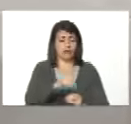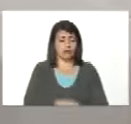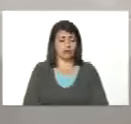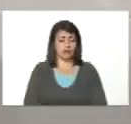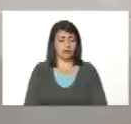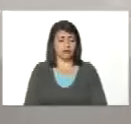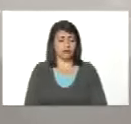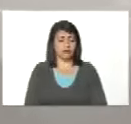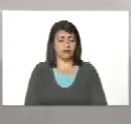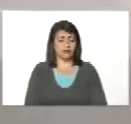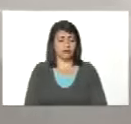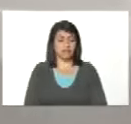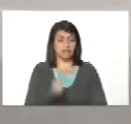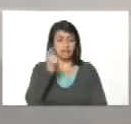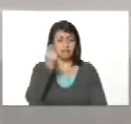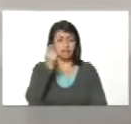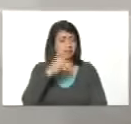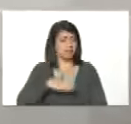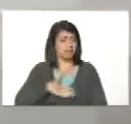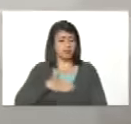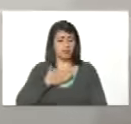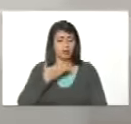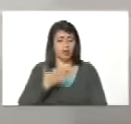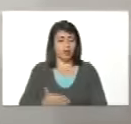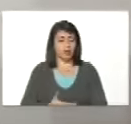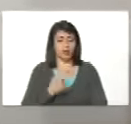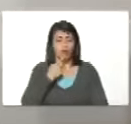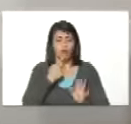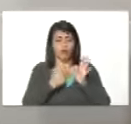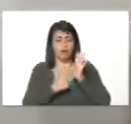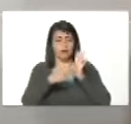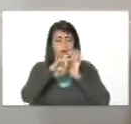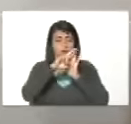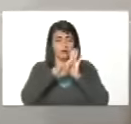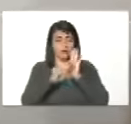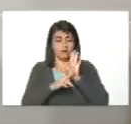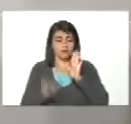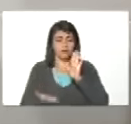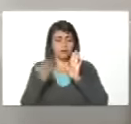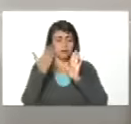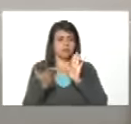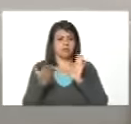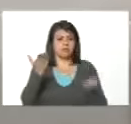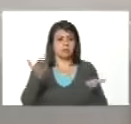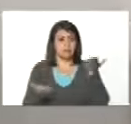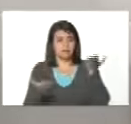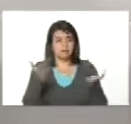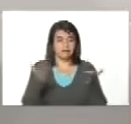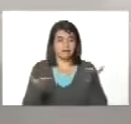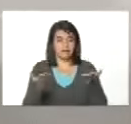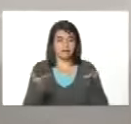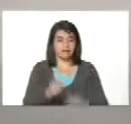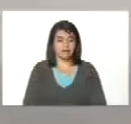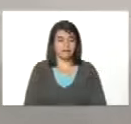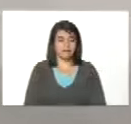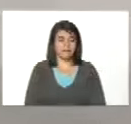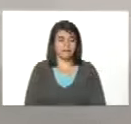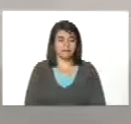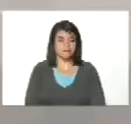si ni siquiera son capaces de cumplir con un requisito indispensable, que es la imparcialidad?